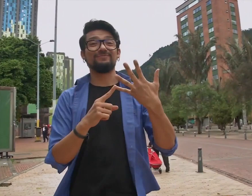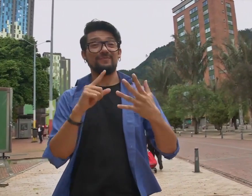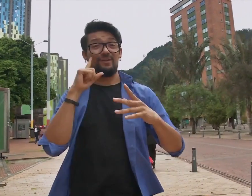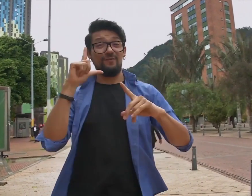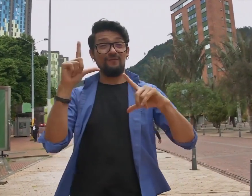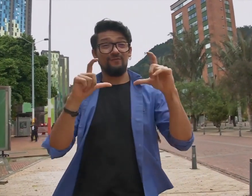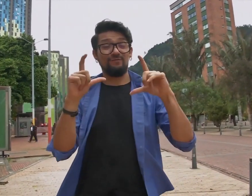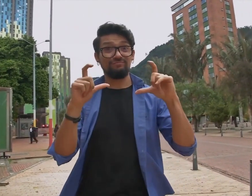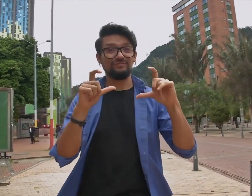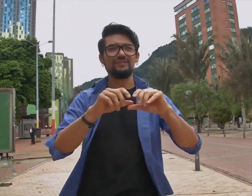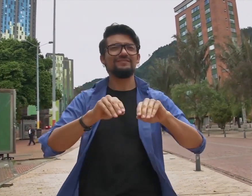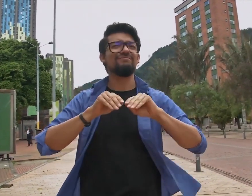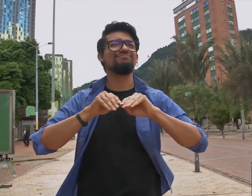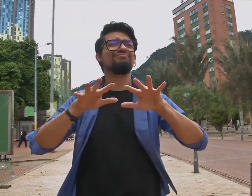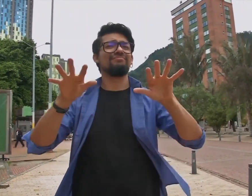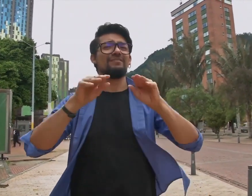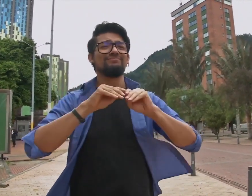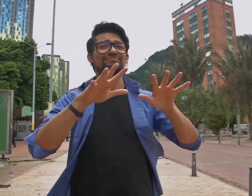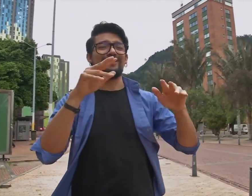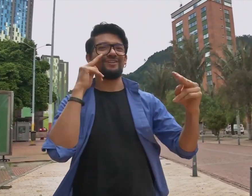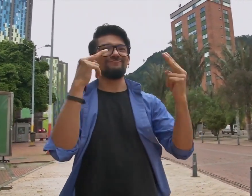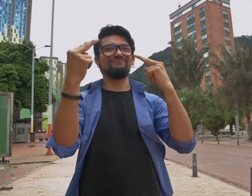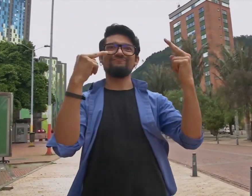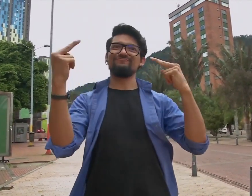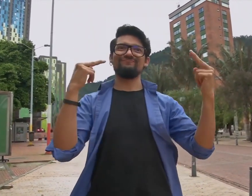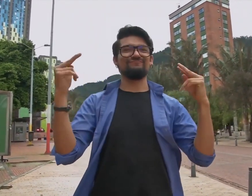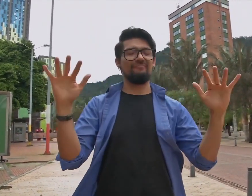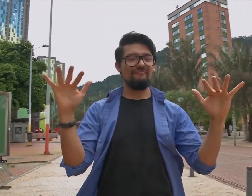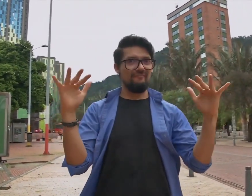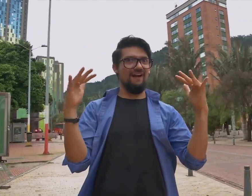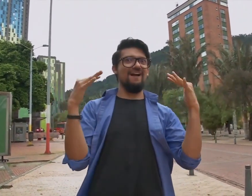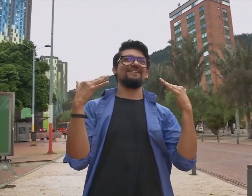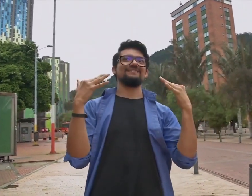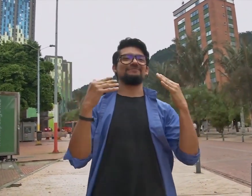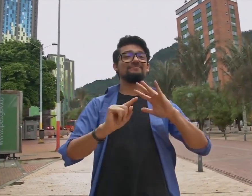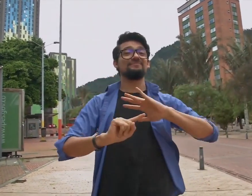5. Difundir lo buenas que son tus fotos.